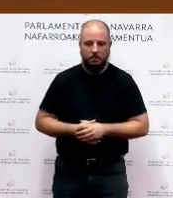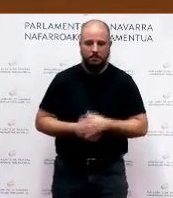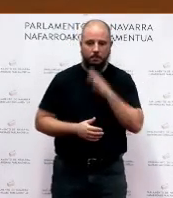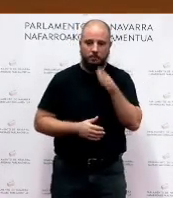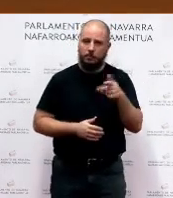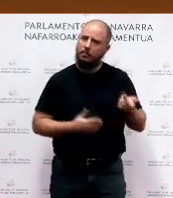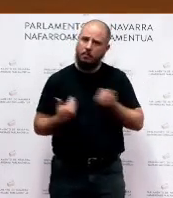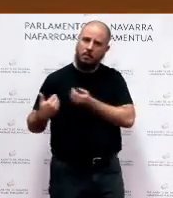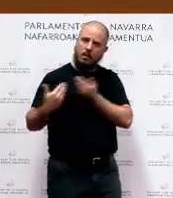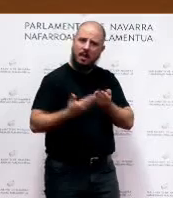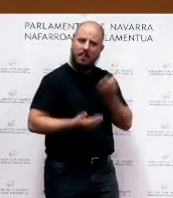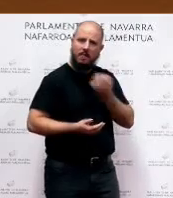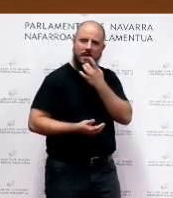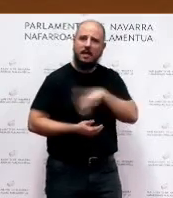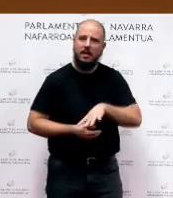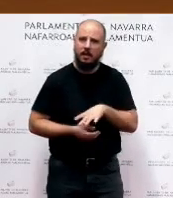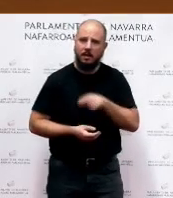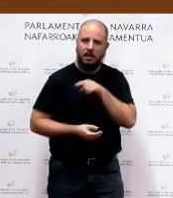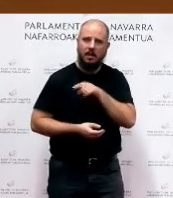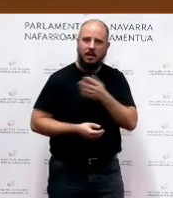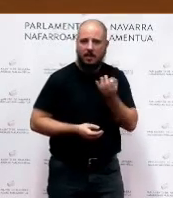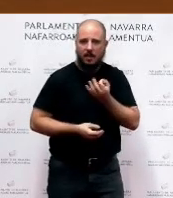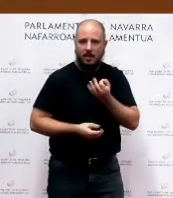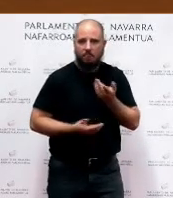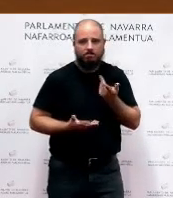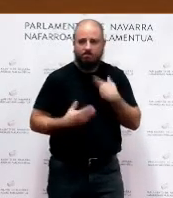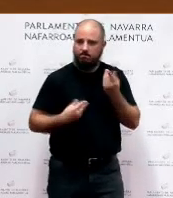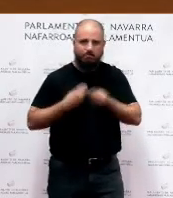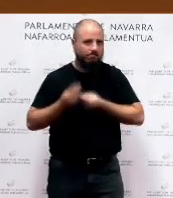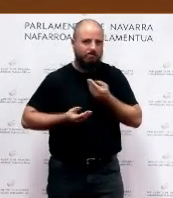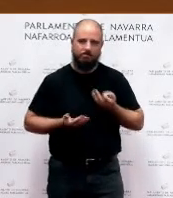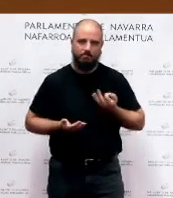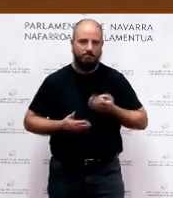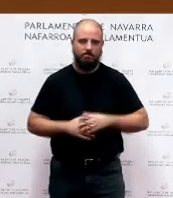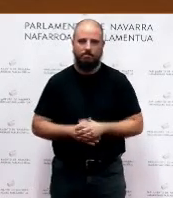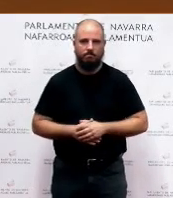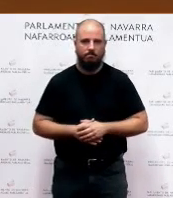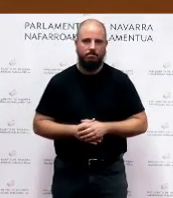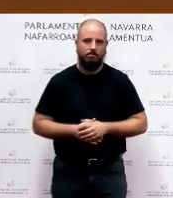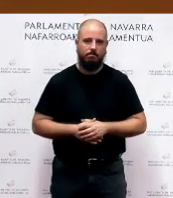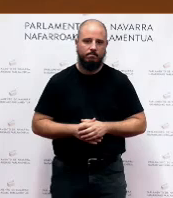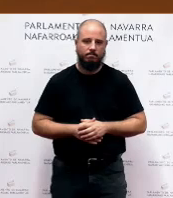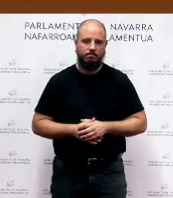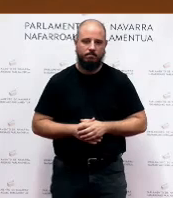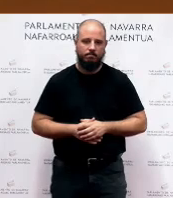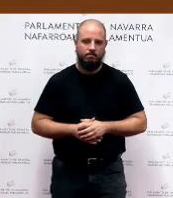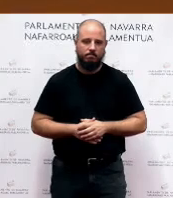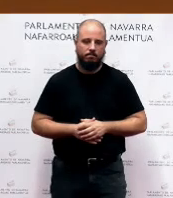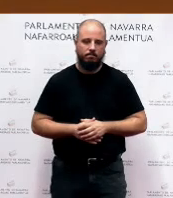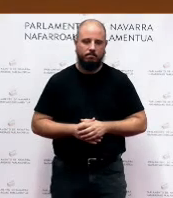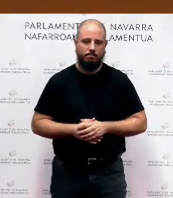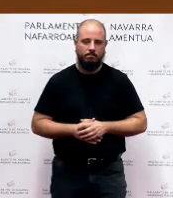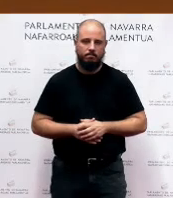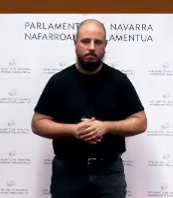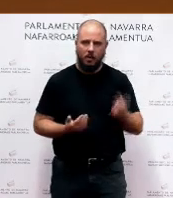que satisfacer no están cumpliendo las expectativas. Veamos ahora cuál es su grado de responsabilidad en este enorme problema.